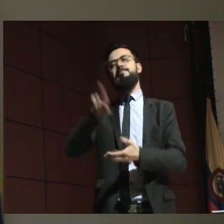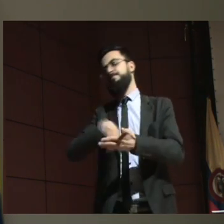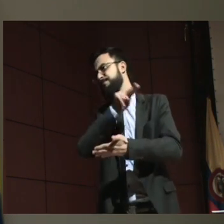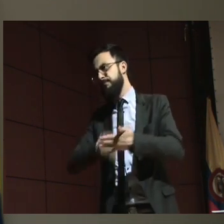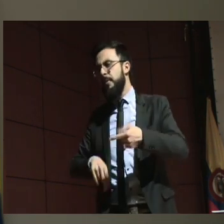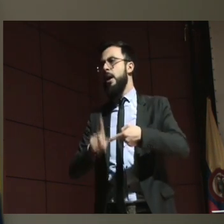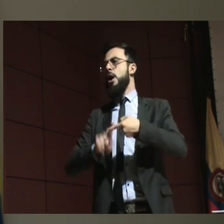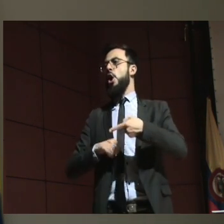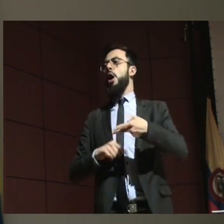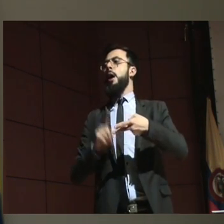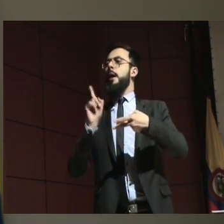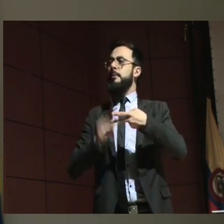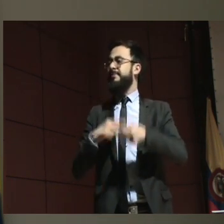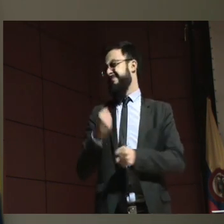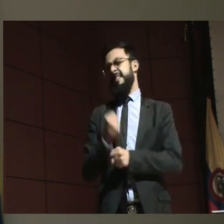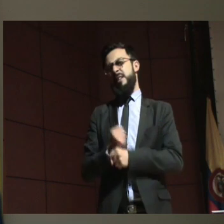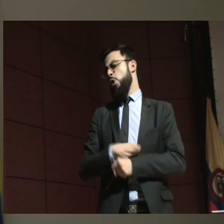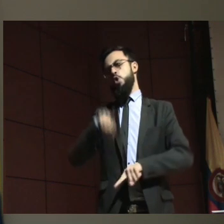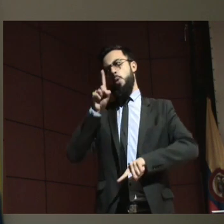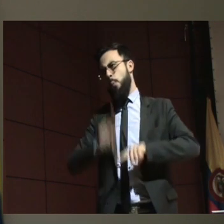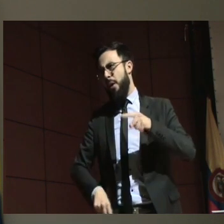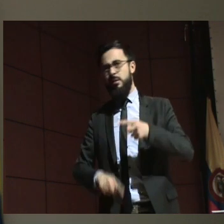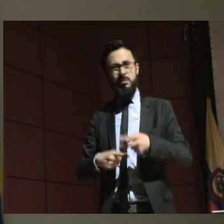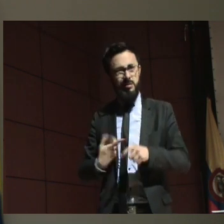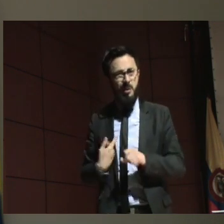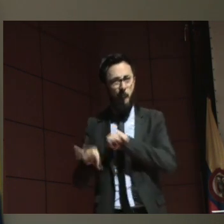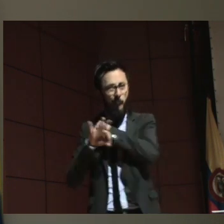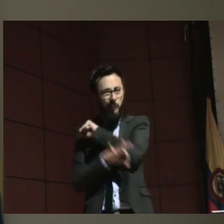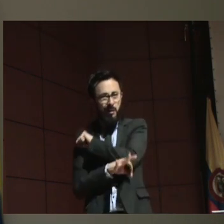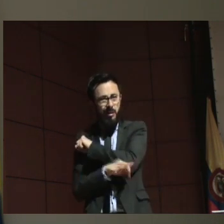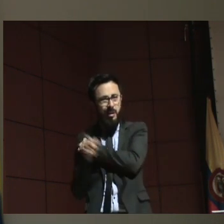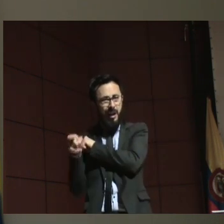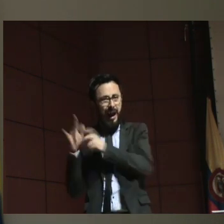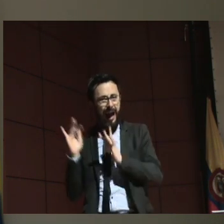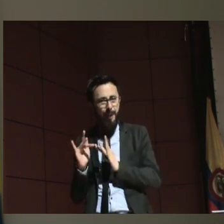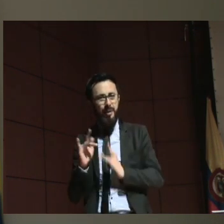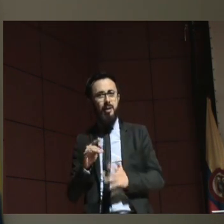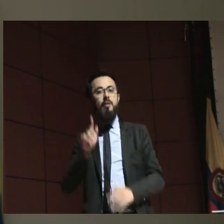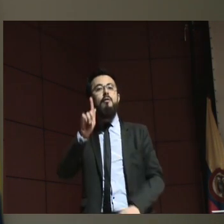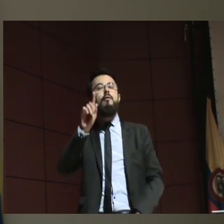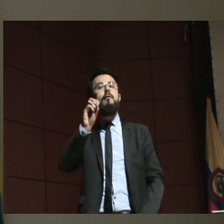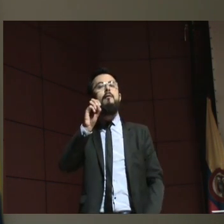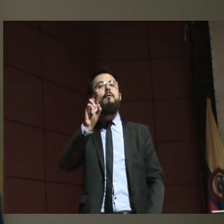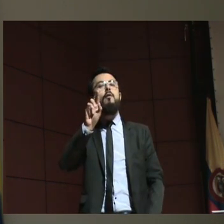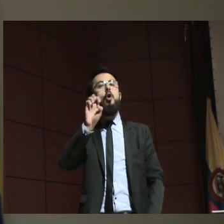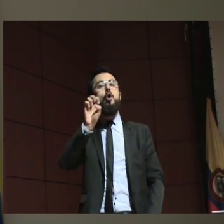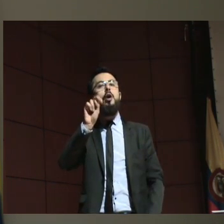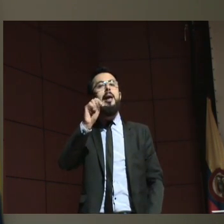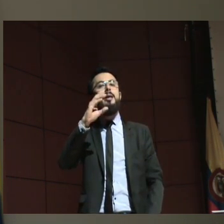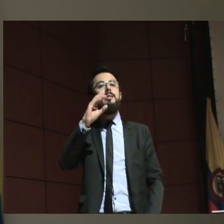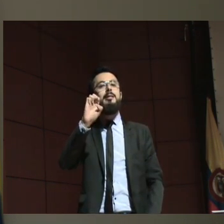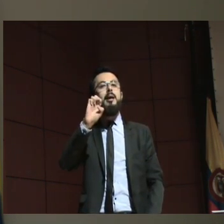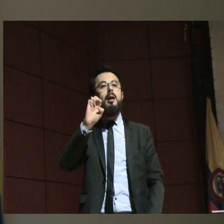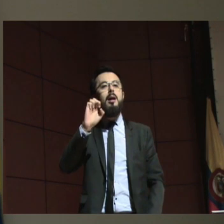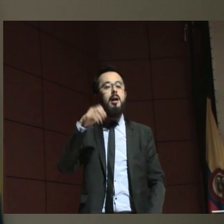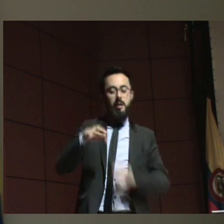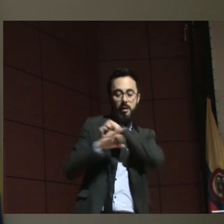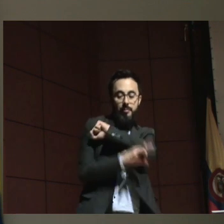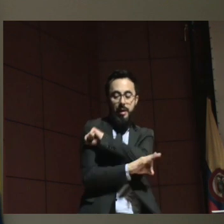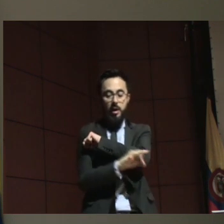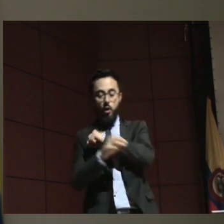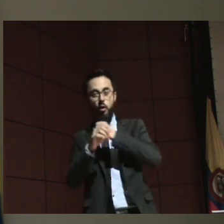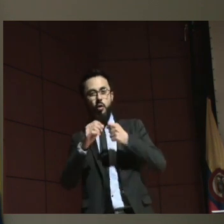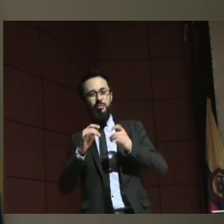o no, de si puede trabajar o no. Un psiquiatra forense. ¿A cuántas personas sin